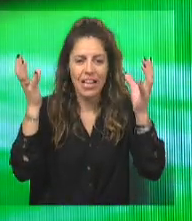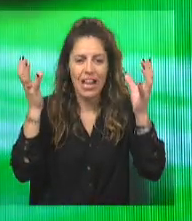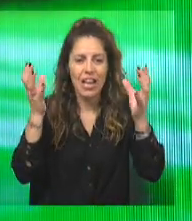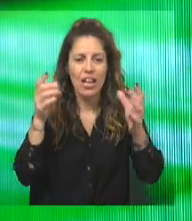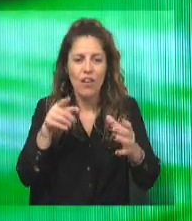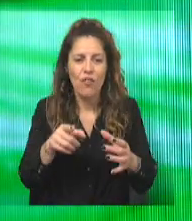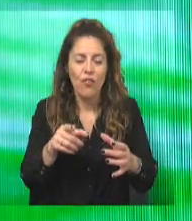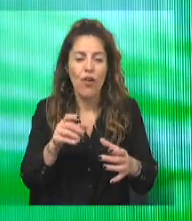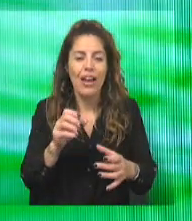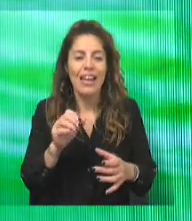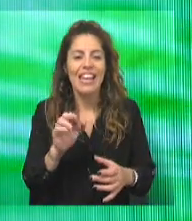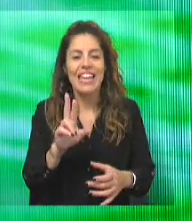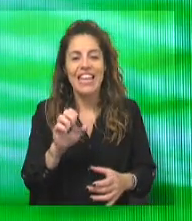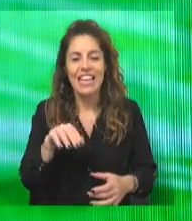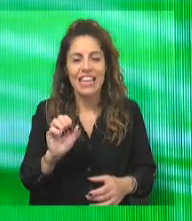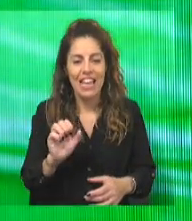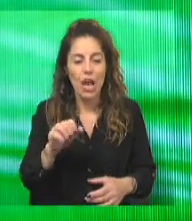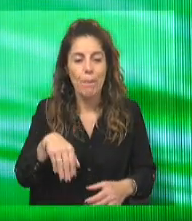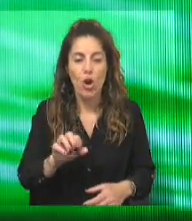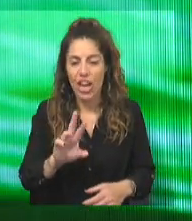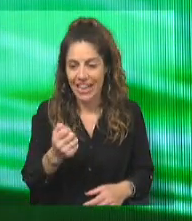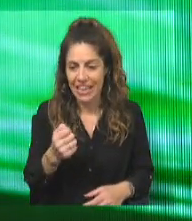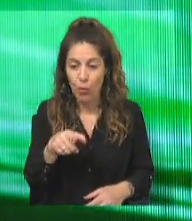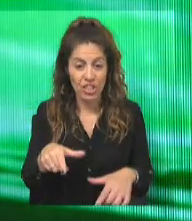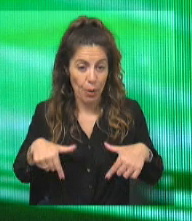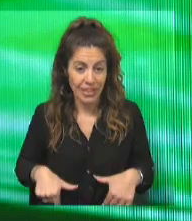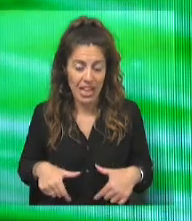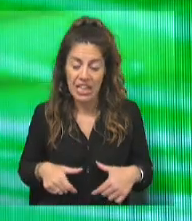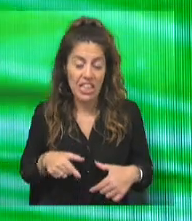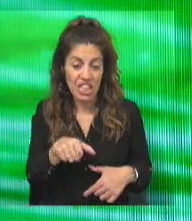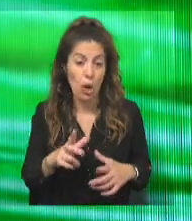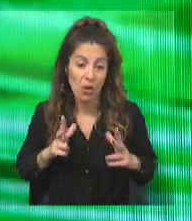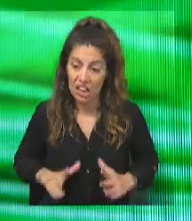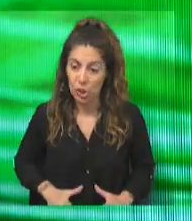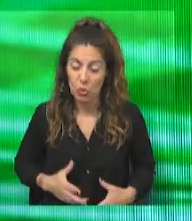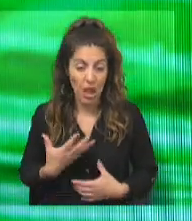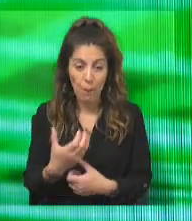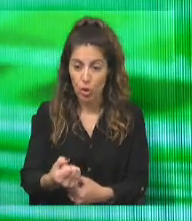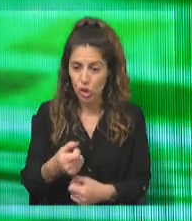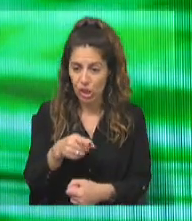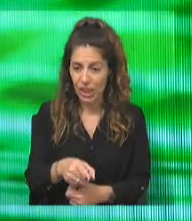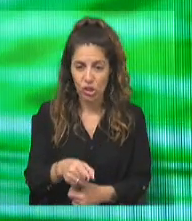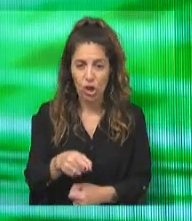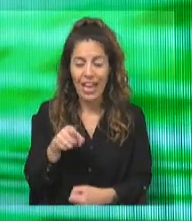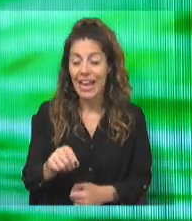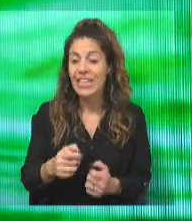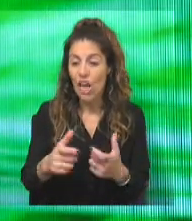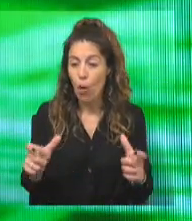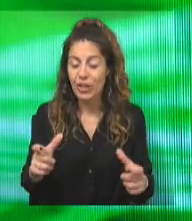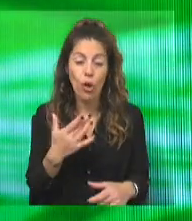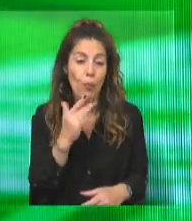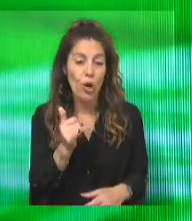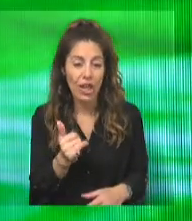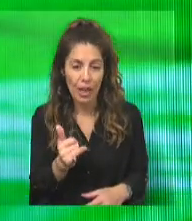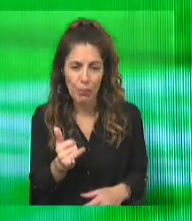fue Irene Moreira siendo ministra y ella de apoyo en esto este ella aumentó por ejemplo